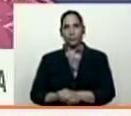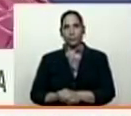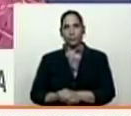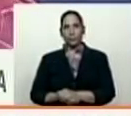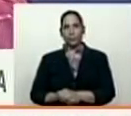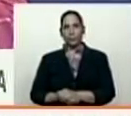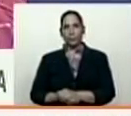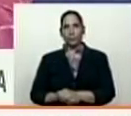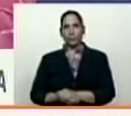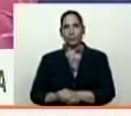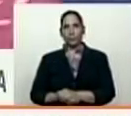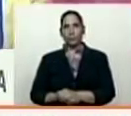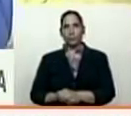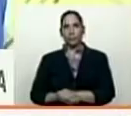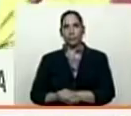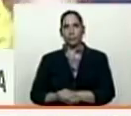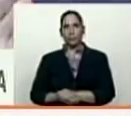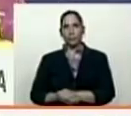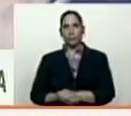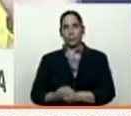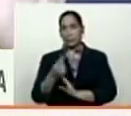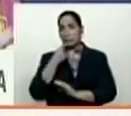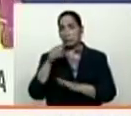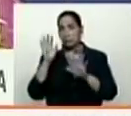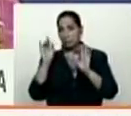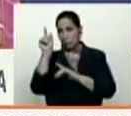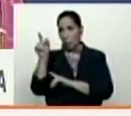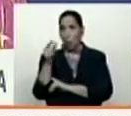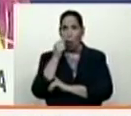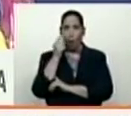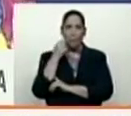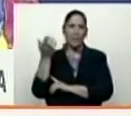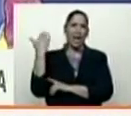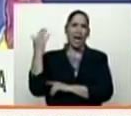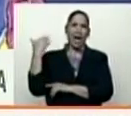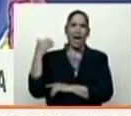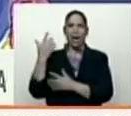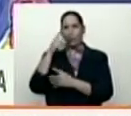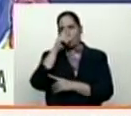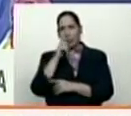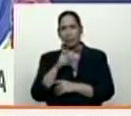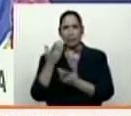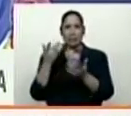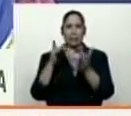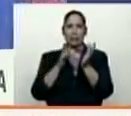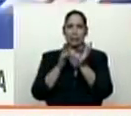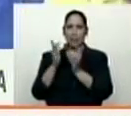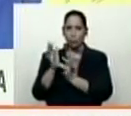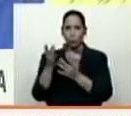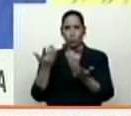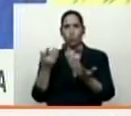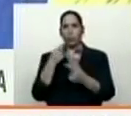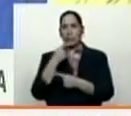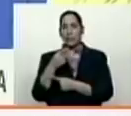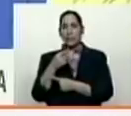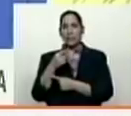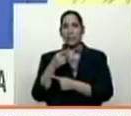verdad. Dicen que se suicidó, ¿no? ¿Ah? Por lo menos